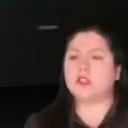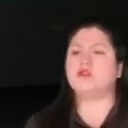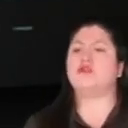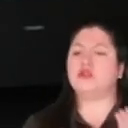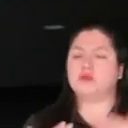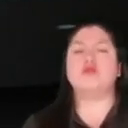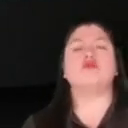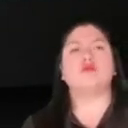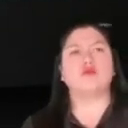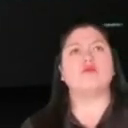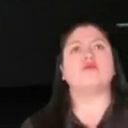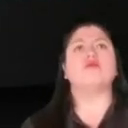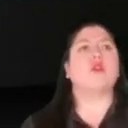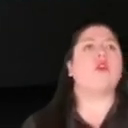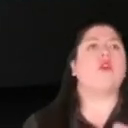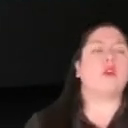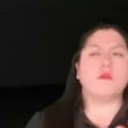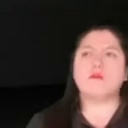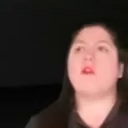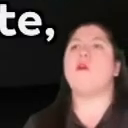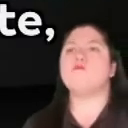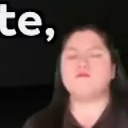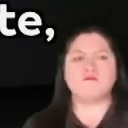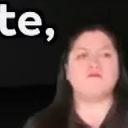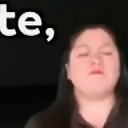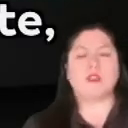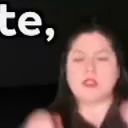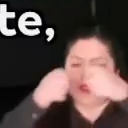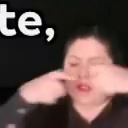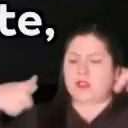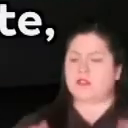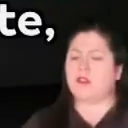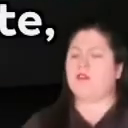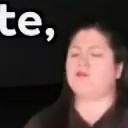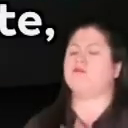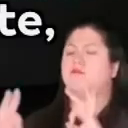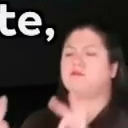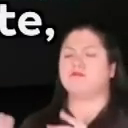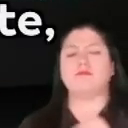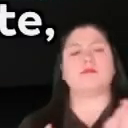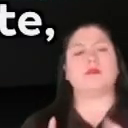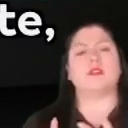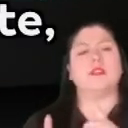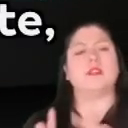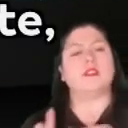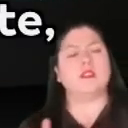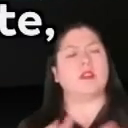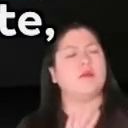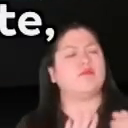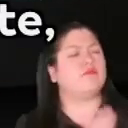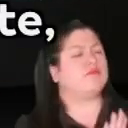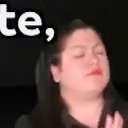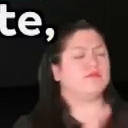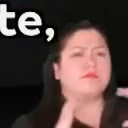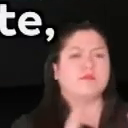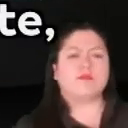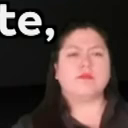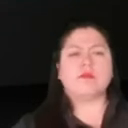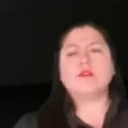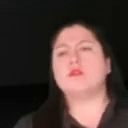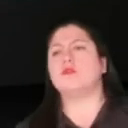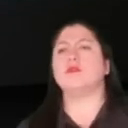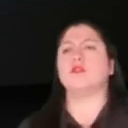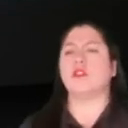sea una solución para las nuevas generaciones, para que tengamos un Estado más transparente, más digital, más cercano al